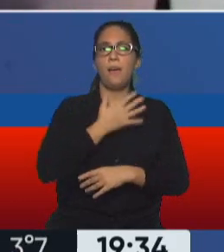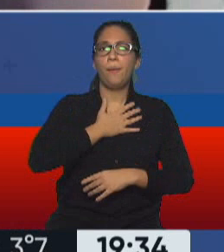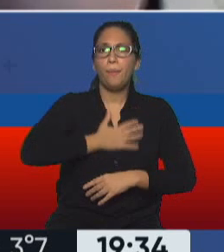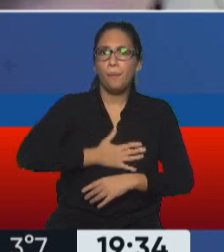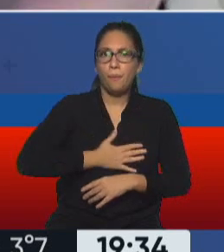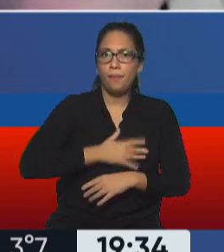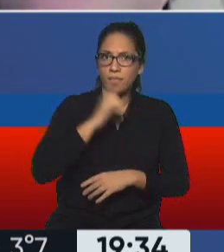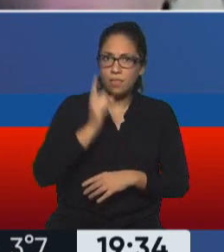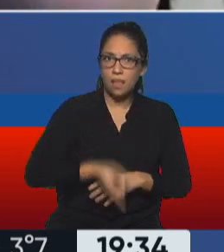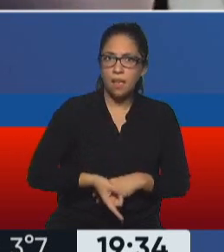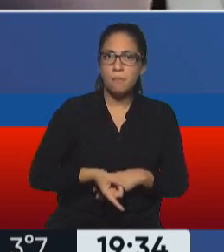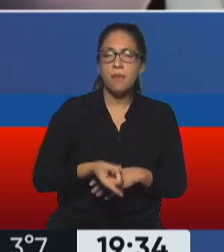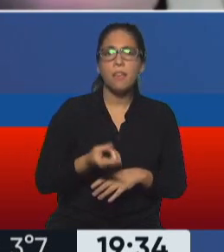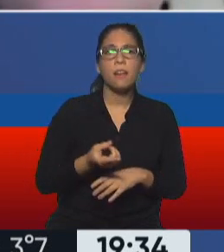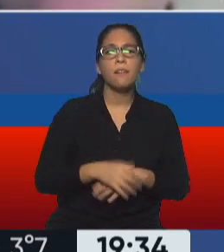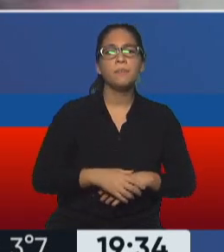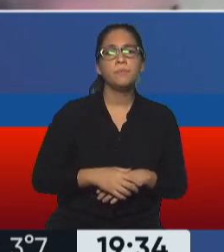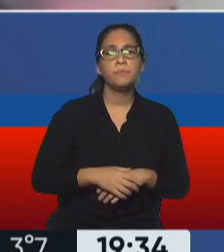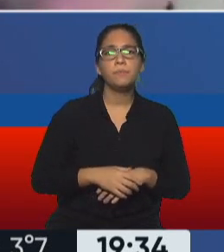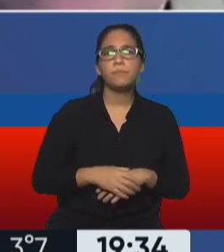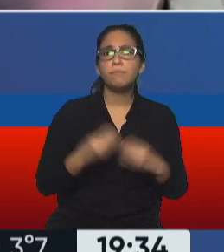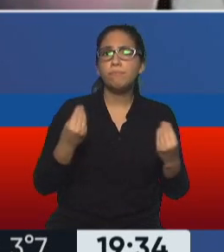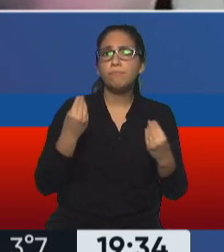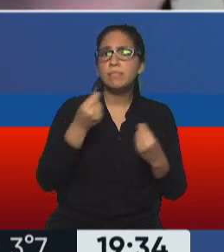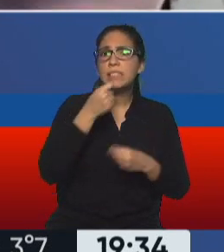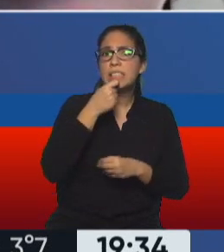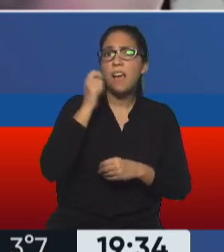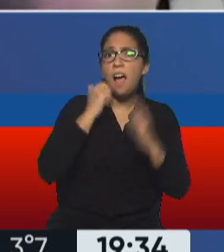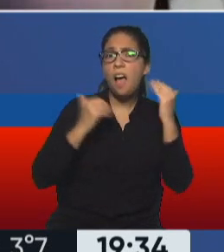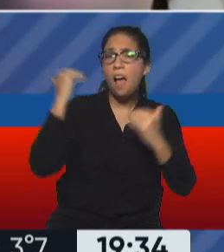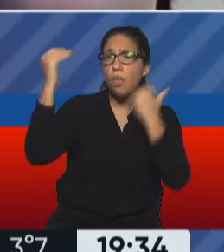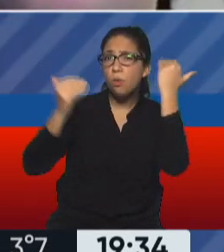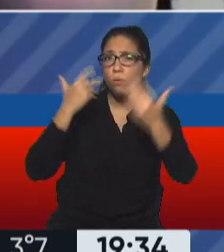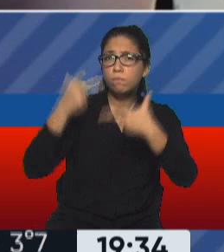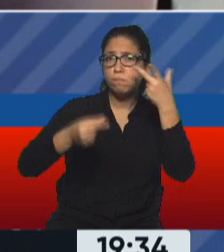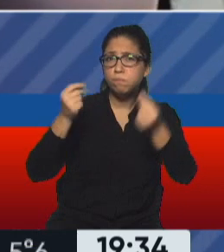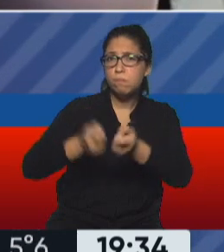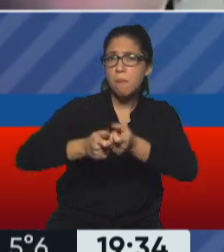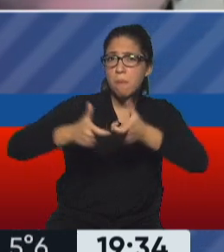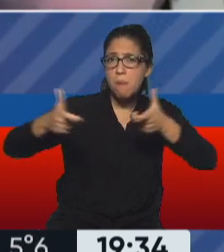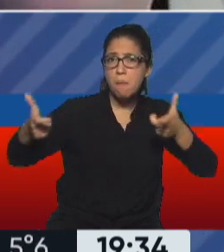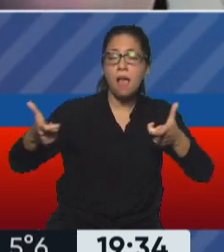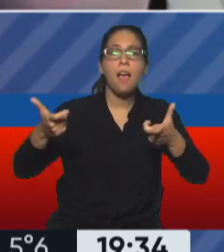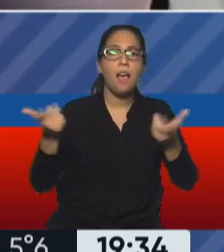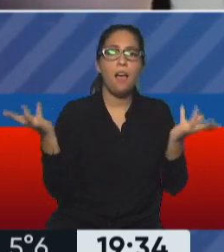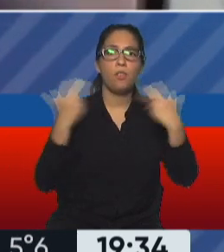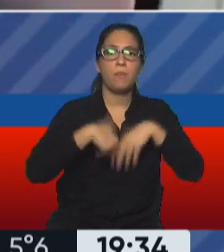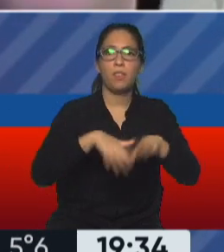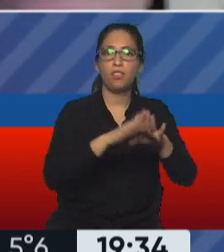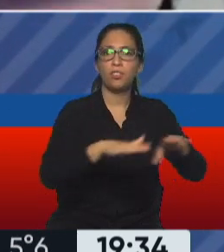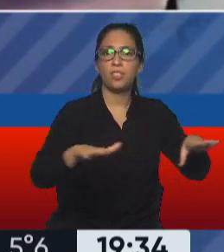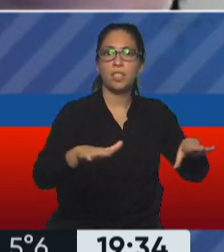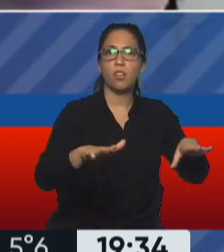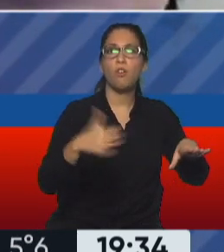todavía, mucho más teniendo en cuenta que en la medida que se vacunen más adultos, por supuesto, las edades menores pueden transformarse